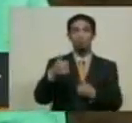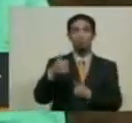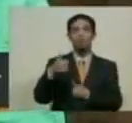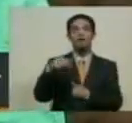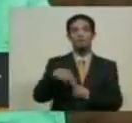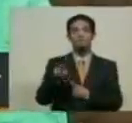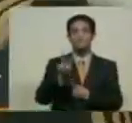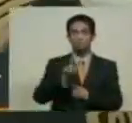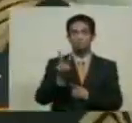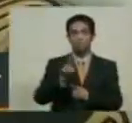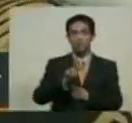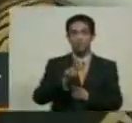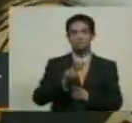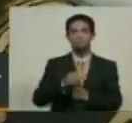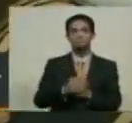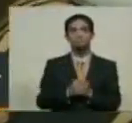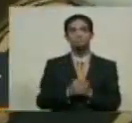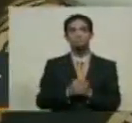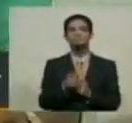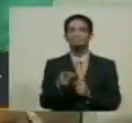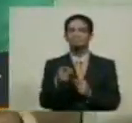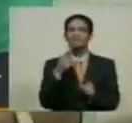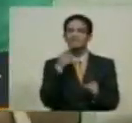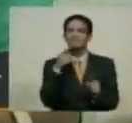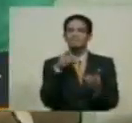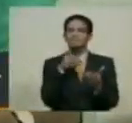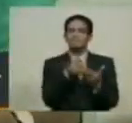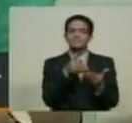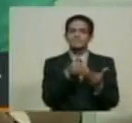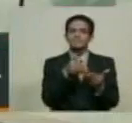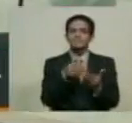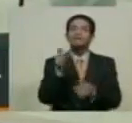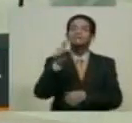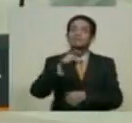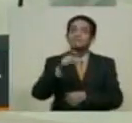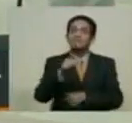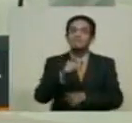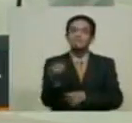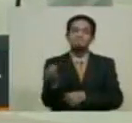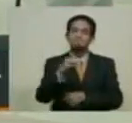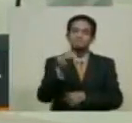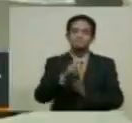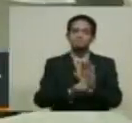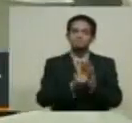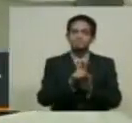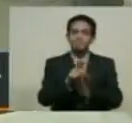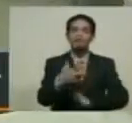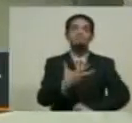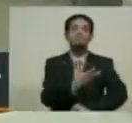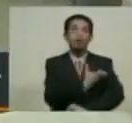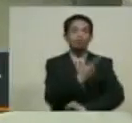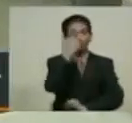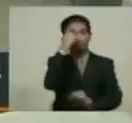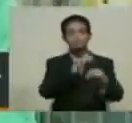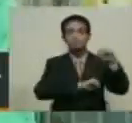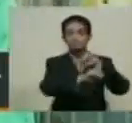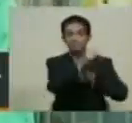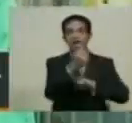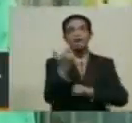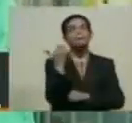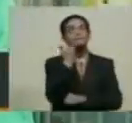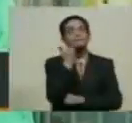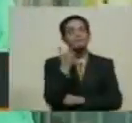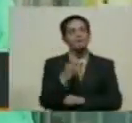de Venezuela. Insistió en la necesidad de reforzar planes como los de vacunación para combatir la malaria.